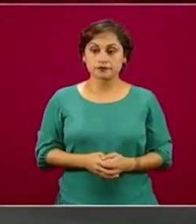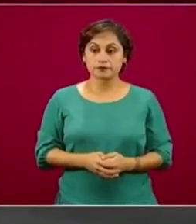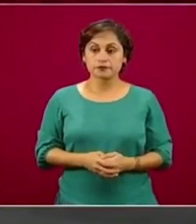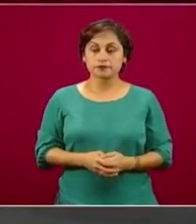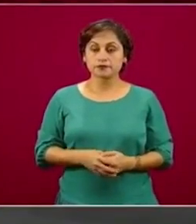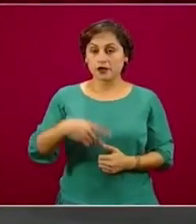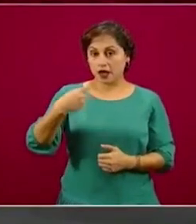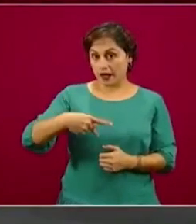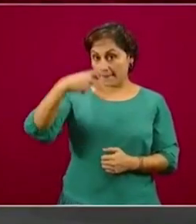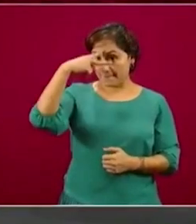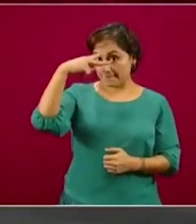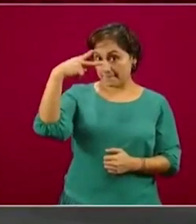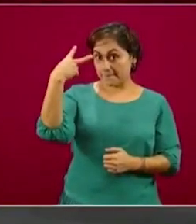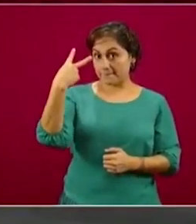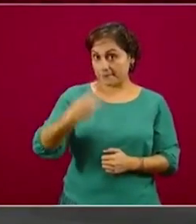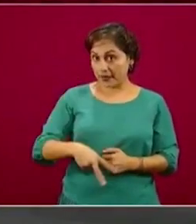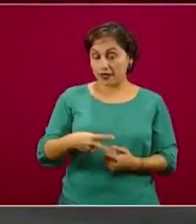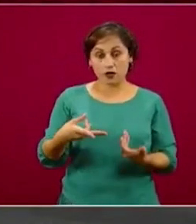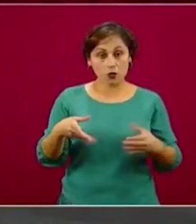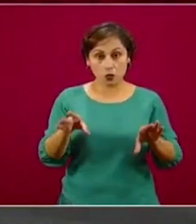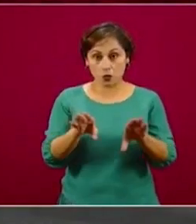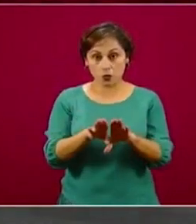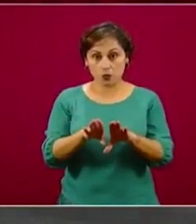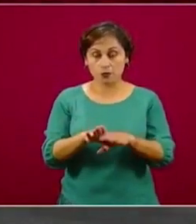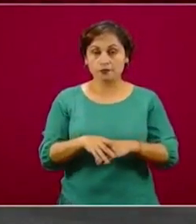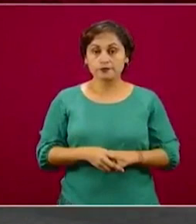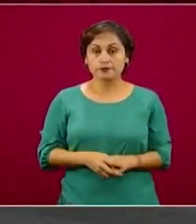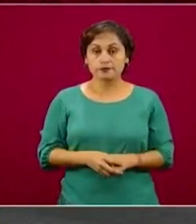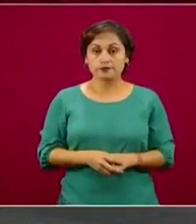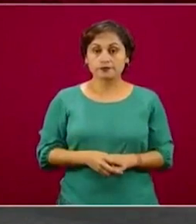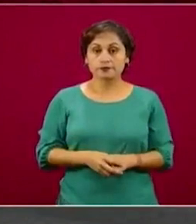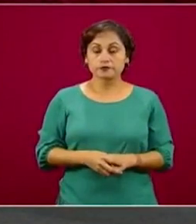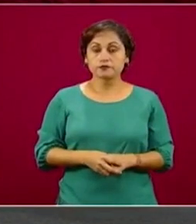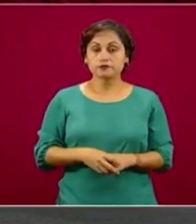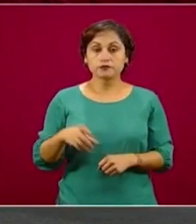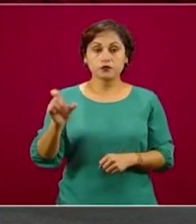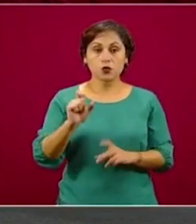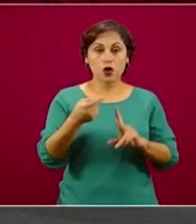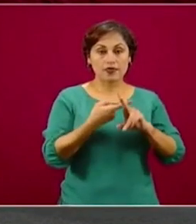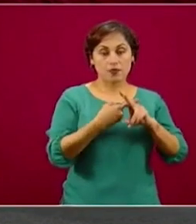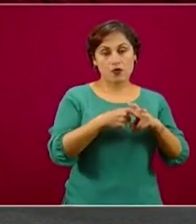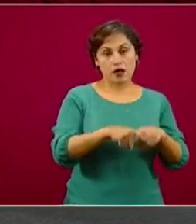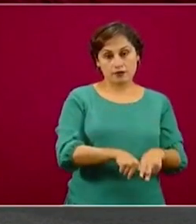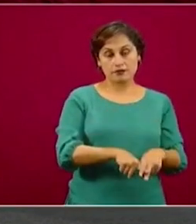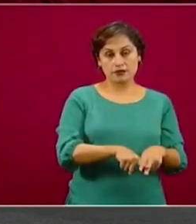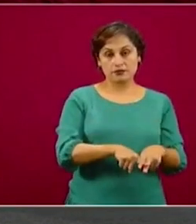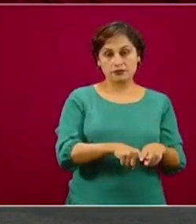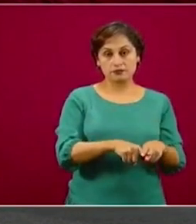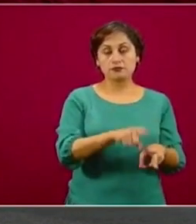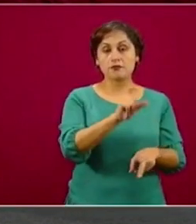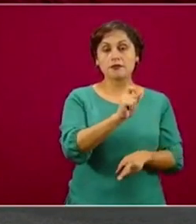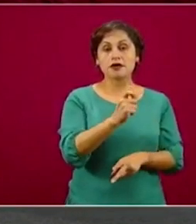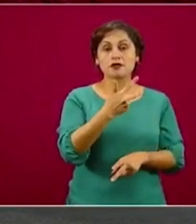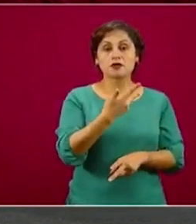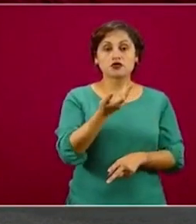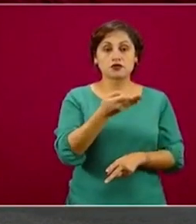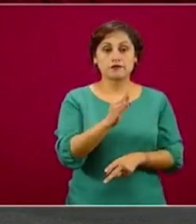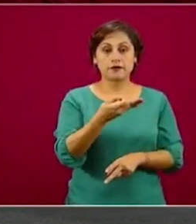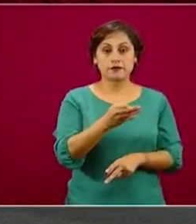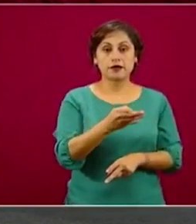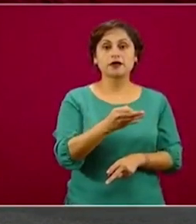en méxico en méxico tenemos desde que empezó el primer caso que fue el 28 de febrero